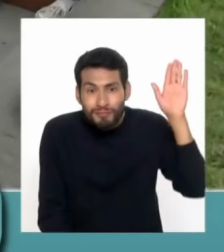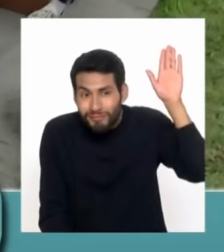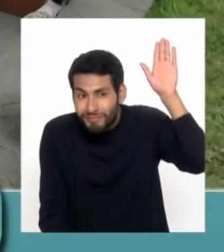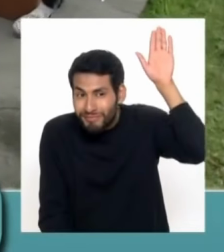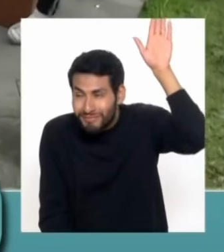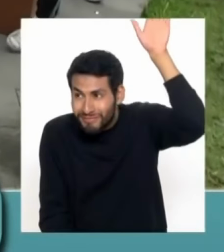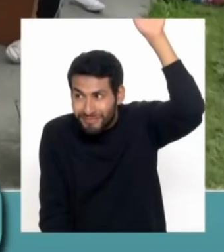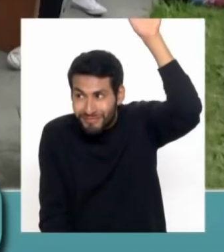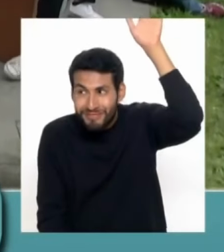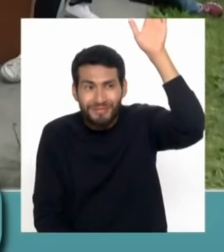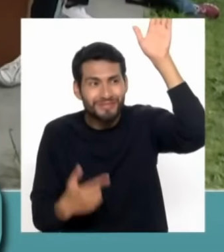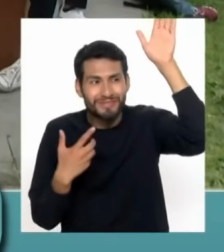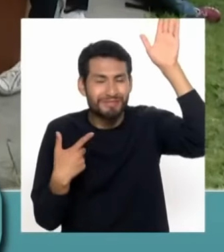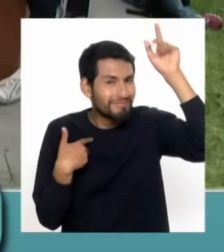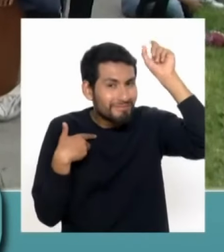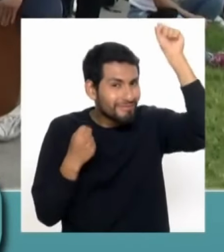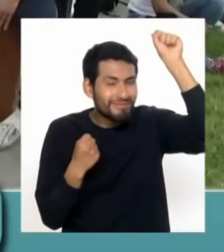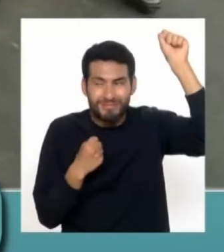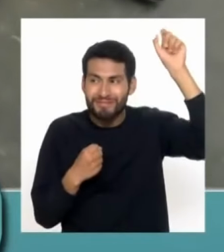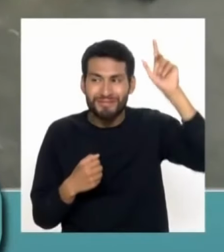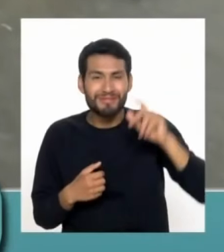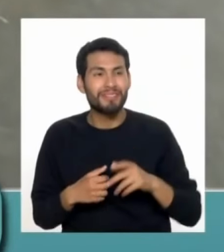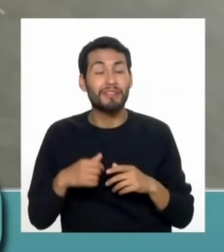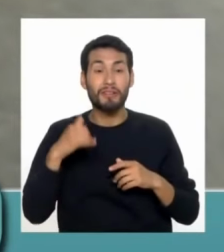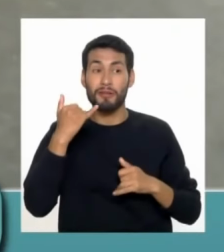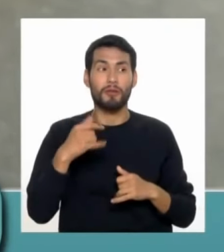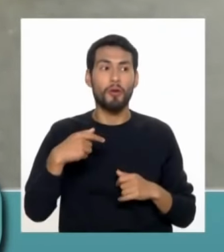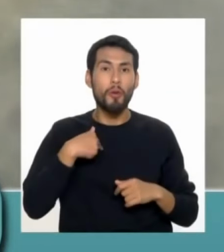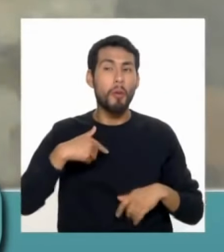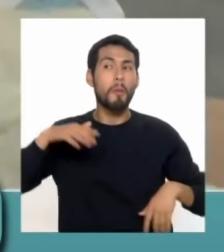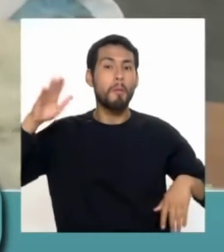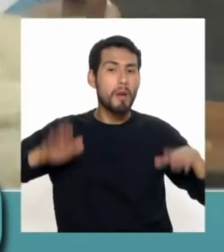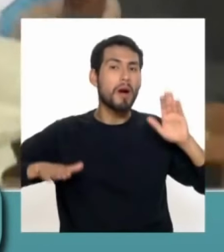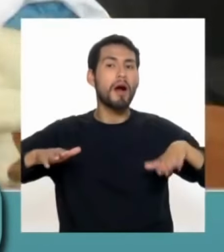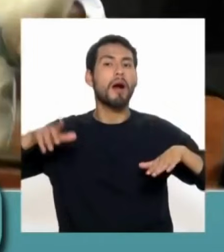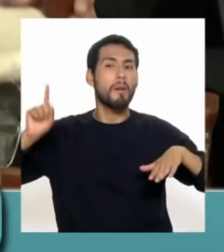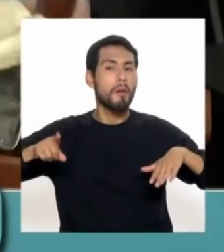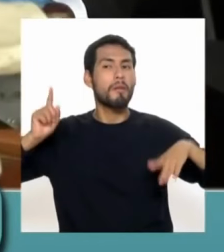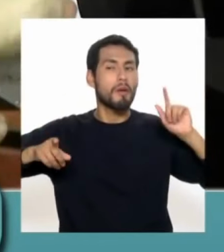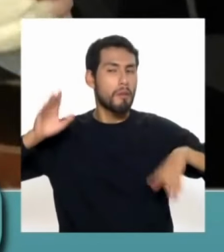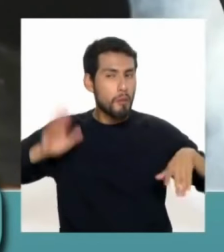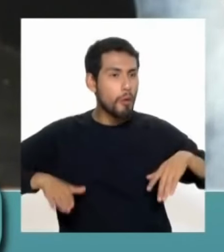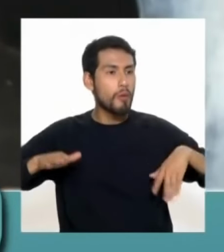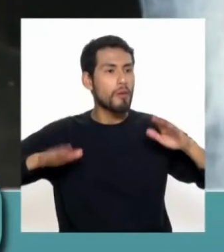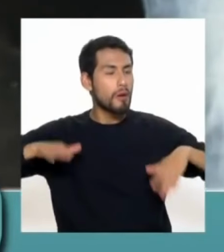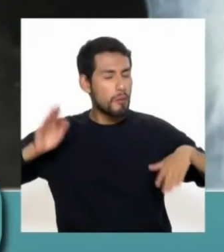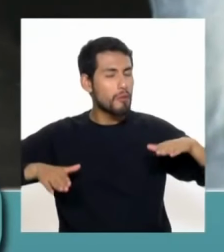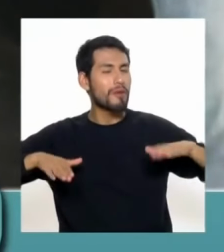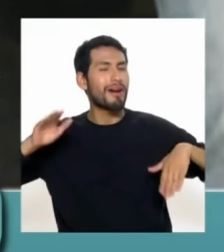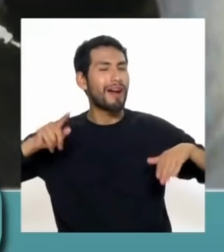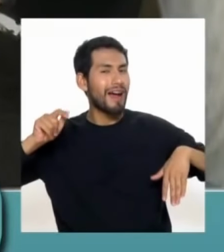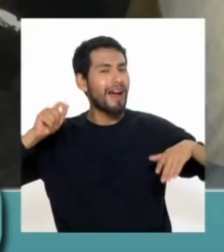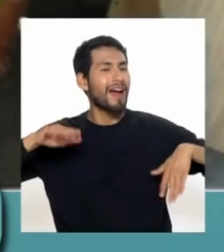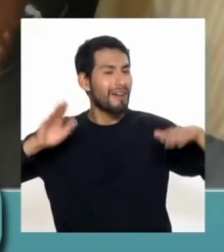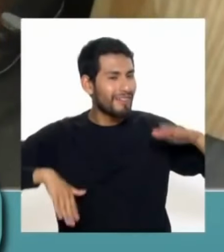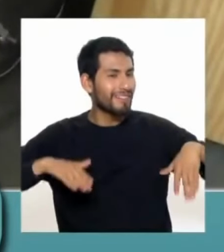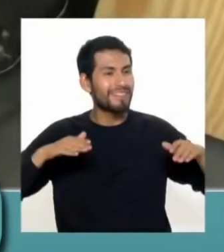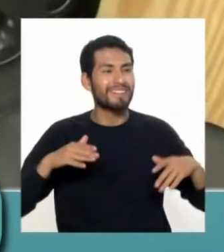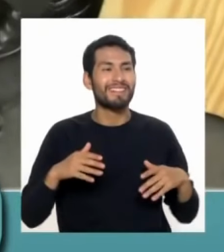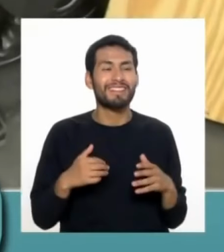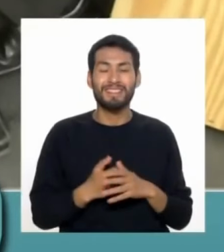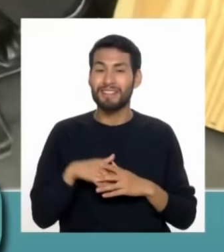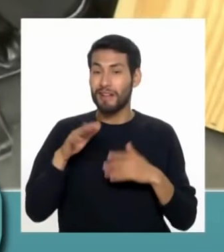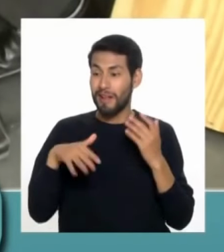sea, intuitivo, como se dice, hice el tumpaca tum-ta-ta-ta, cumpaca tum-ta-ta-ta,